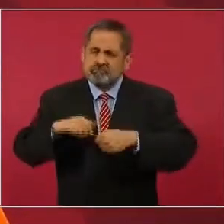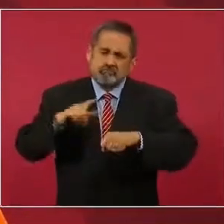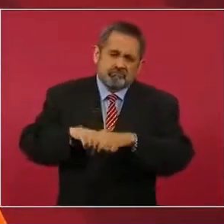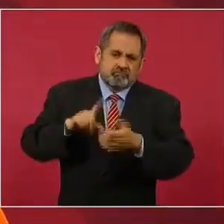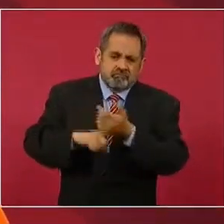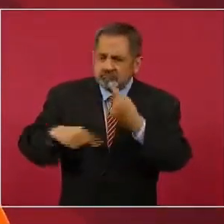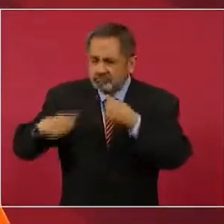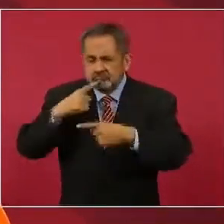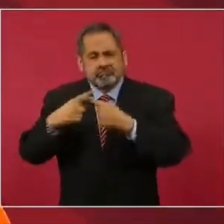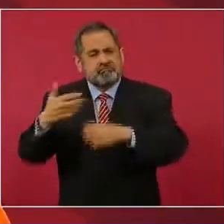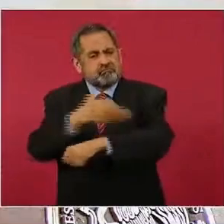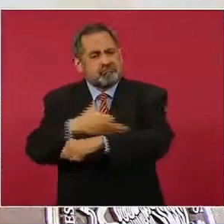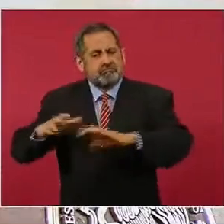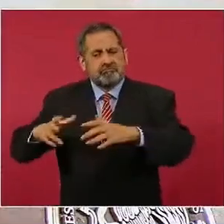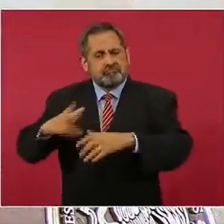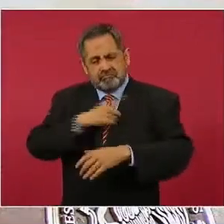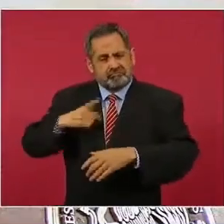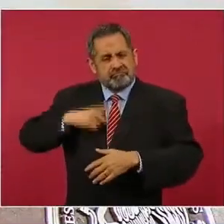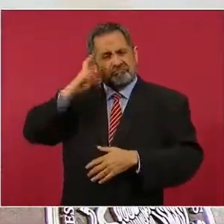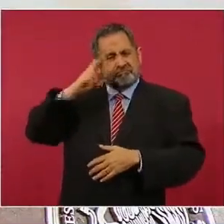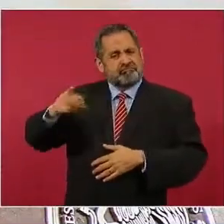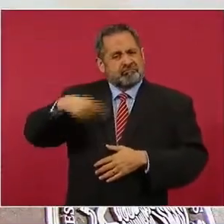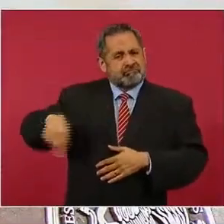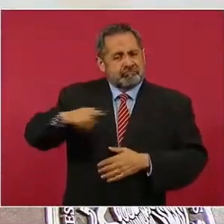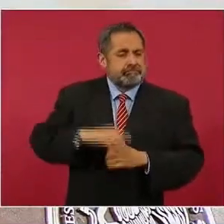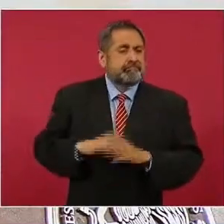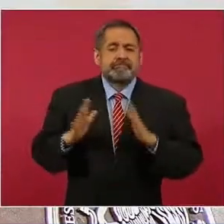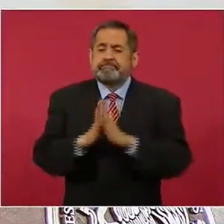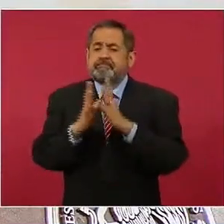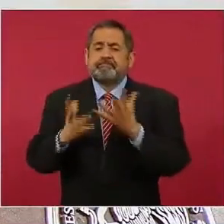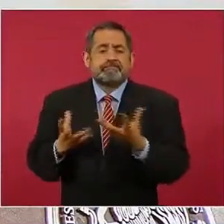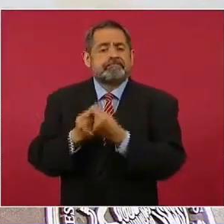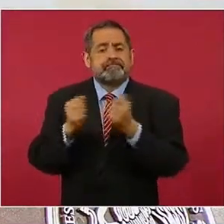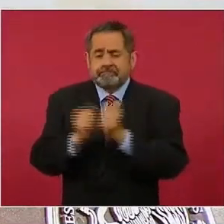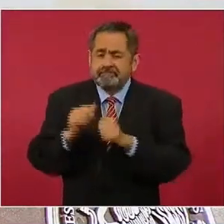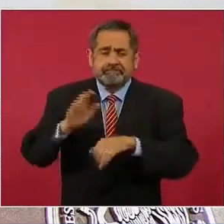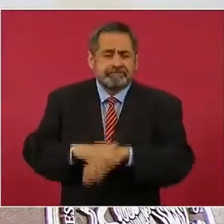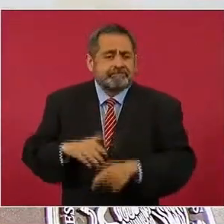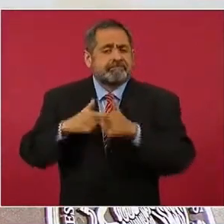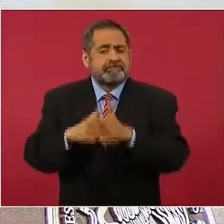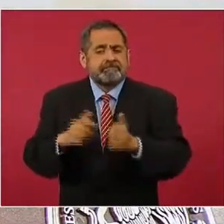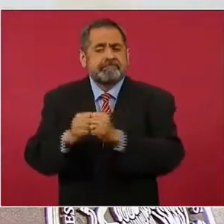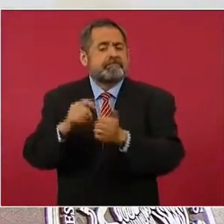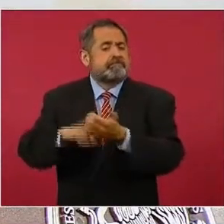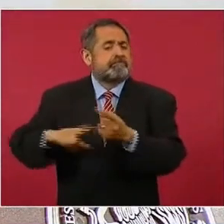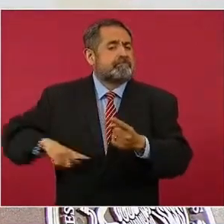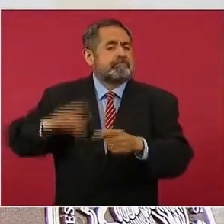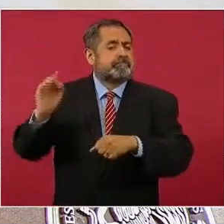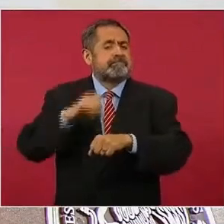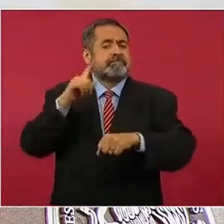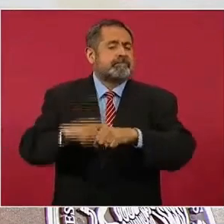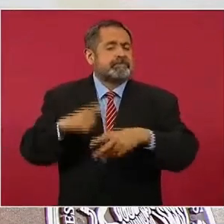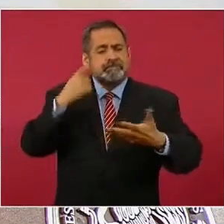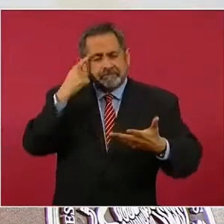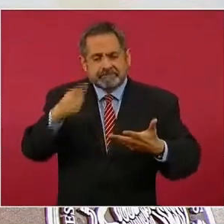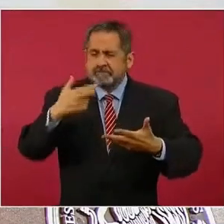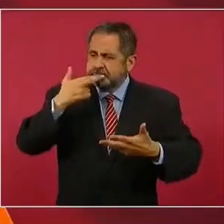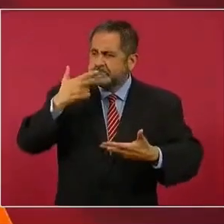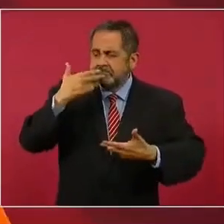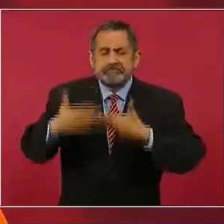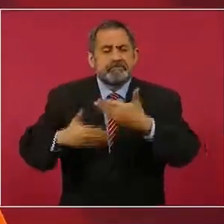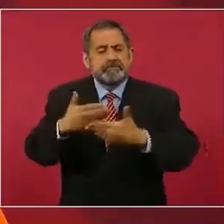la familia petrolera nos merecemos. Participaremos activamente junto con el gobierno federal para mejorar